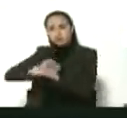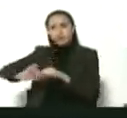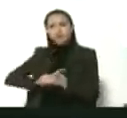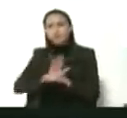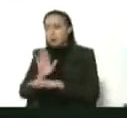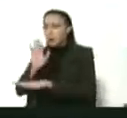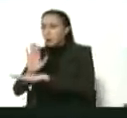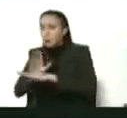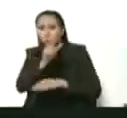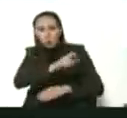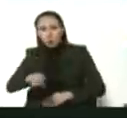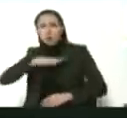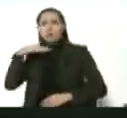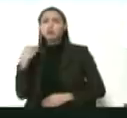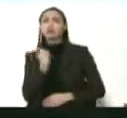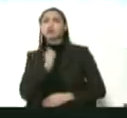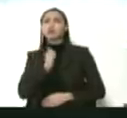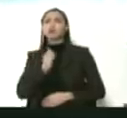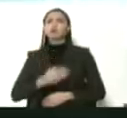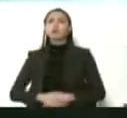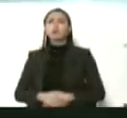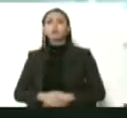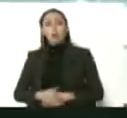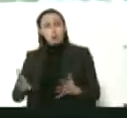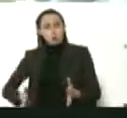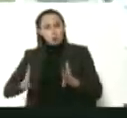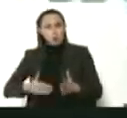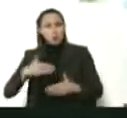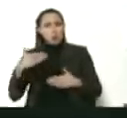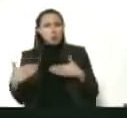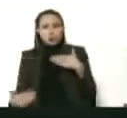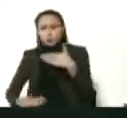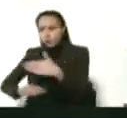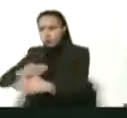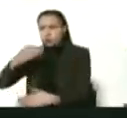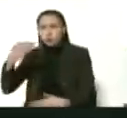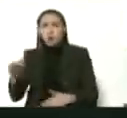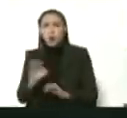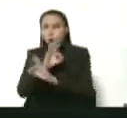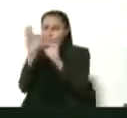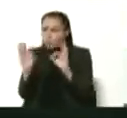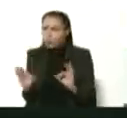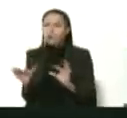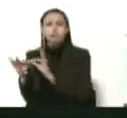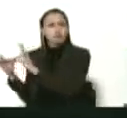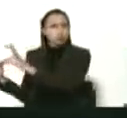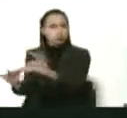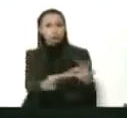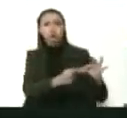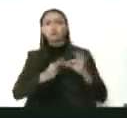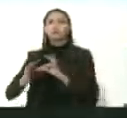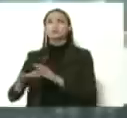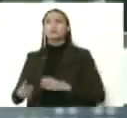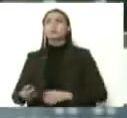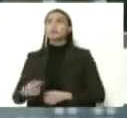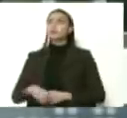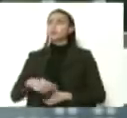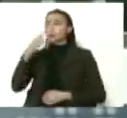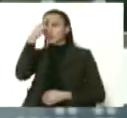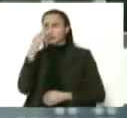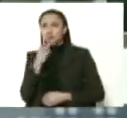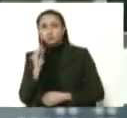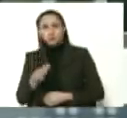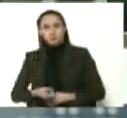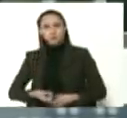su recuperación integral lo vayan logrando por partes y de manera consolidada. Allá tenemos en Los Teques